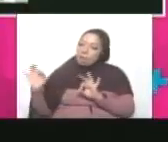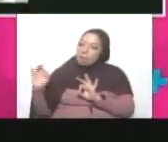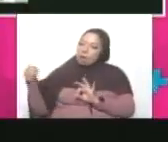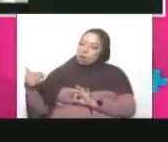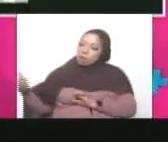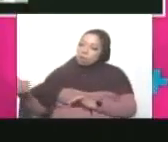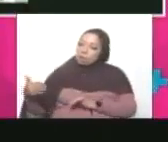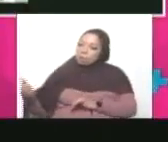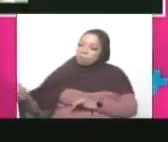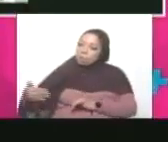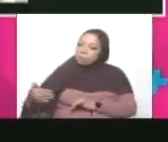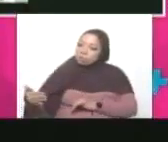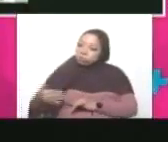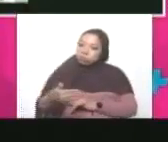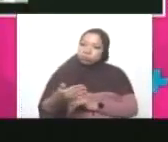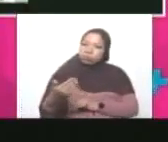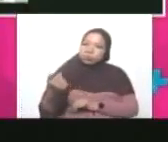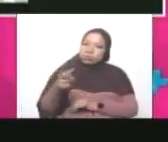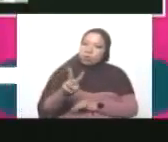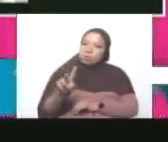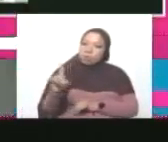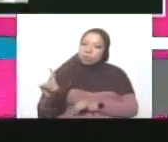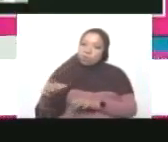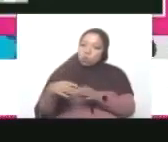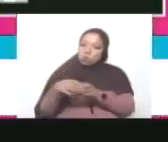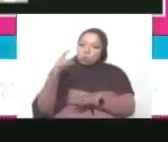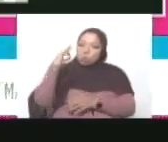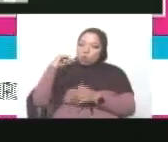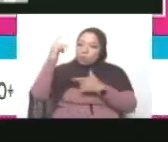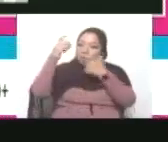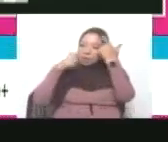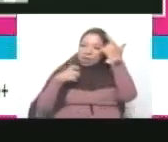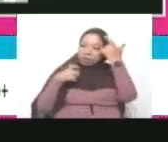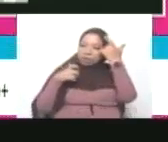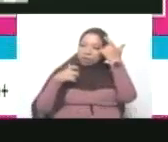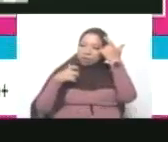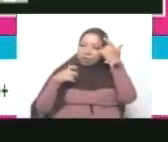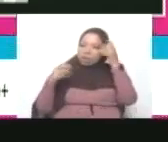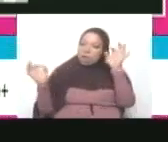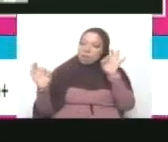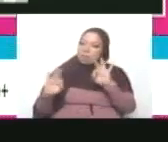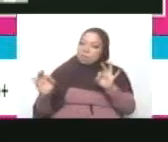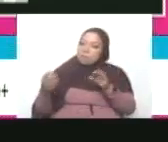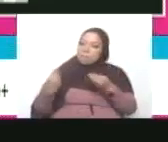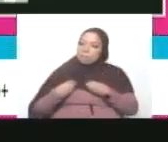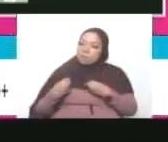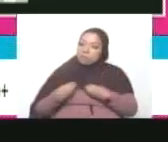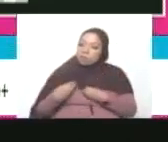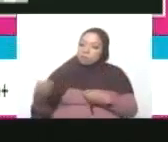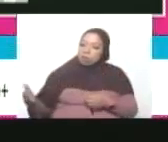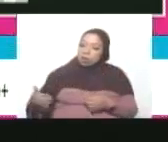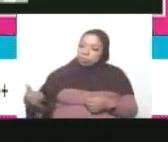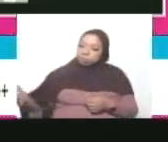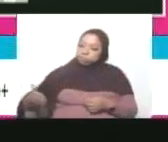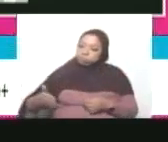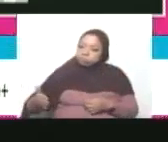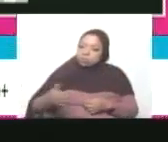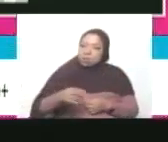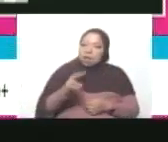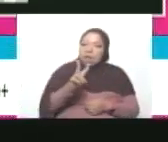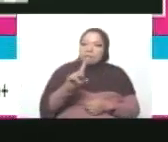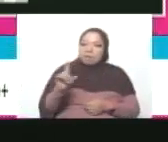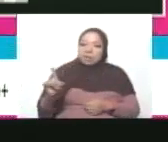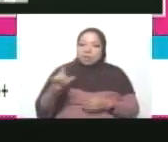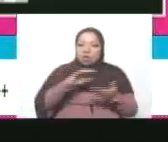Funcionamos políticamente unas 21 VCH. Tenemos 83 líderes de comunidad y